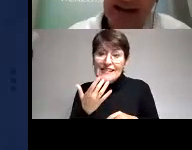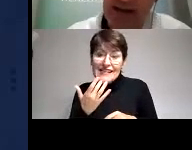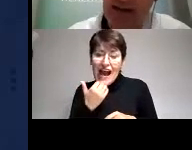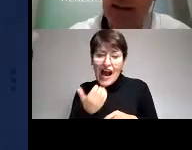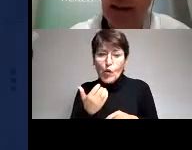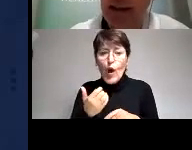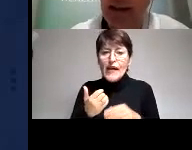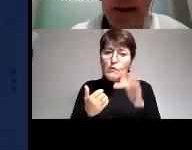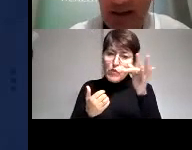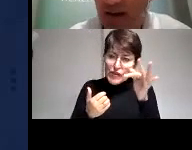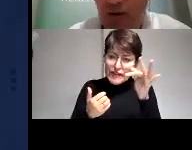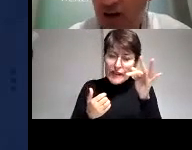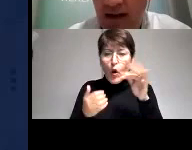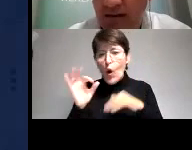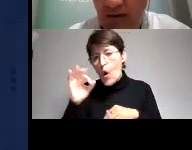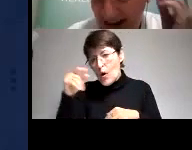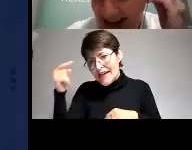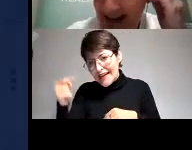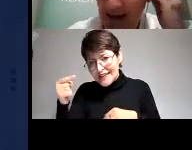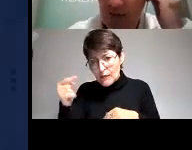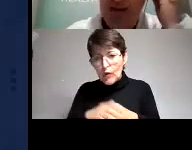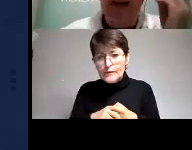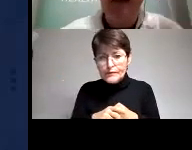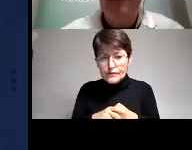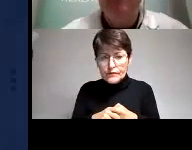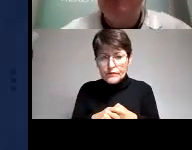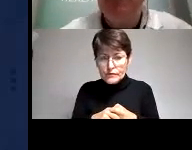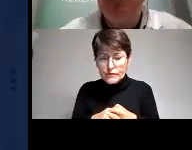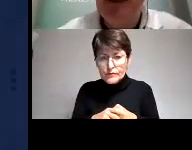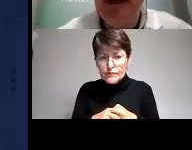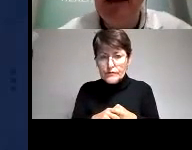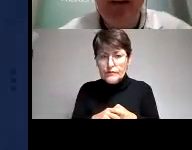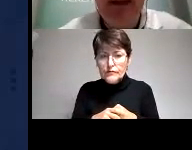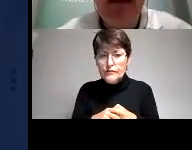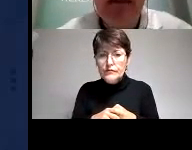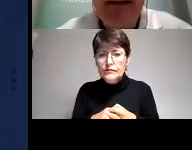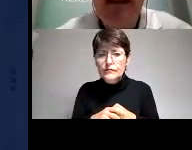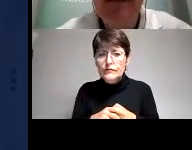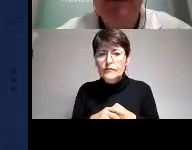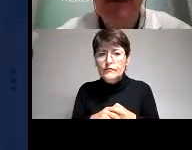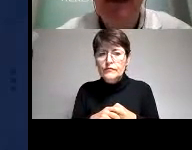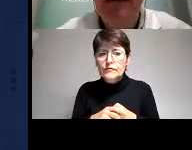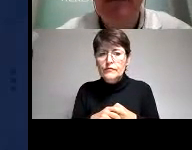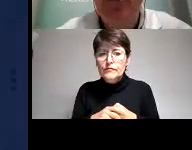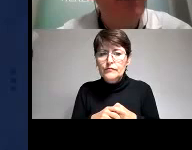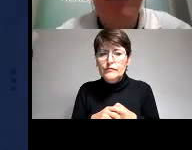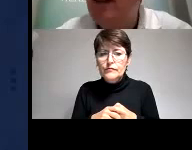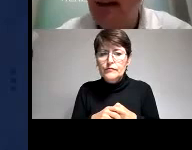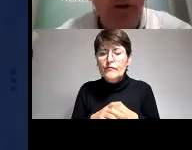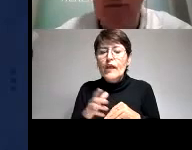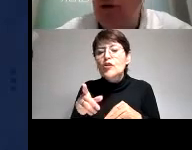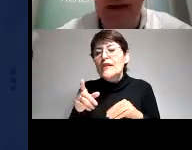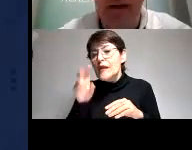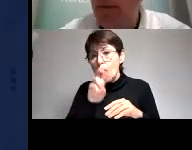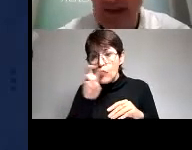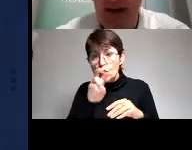bien negativa. Estas van a buscar, o sea, una carga como tal, van a buscar desesperadamente compensarse de